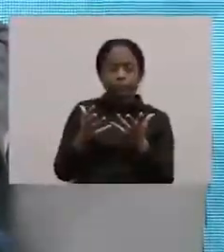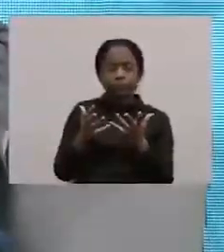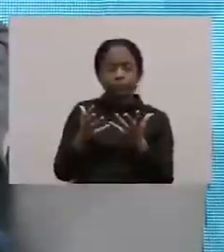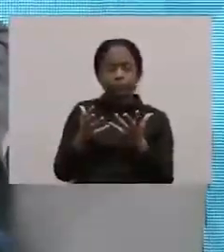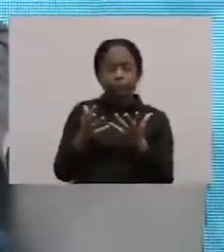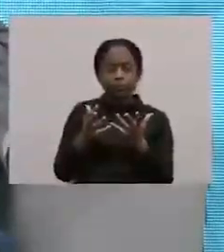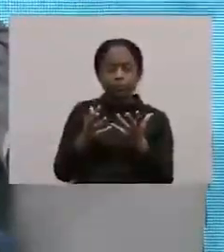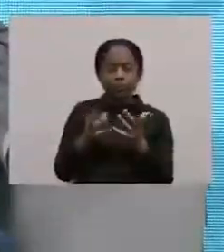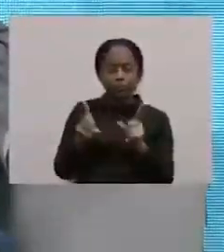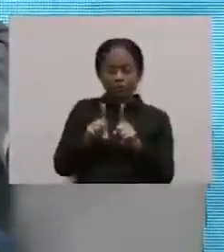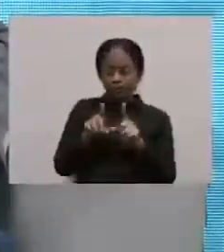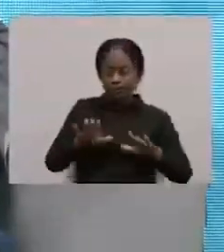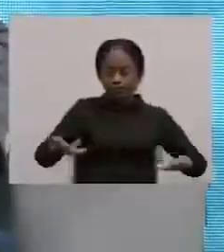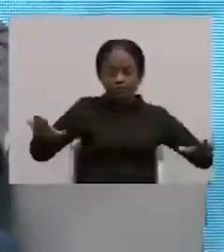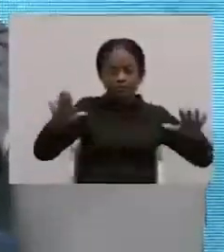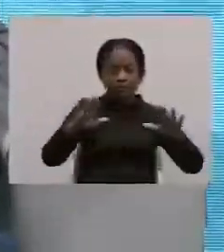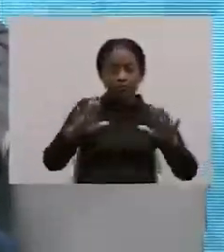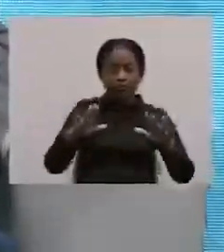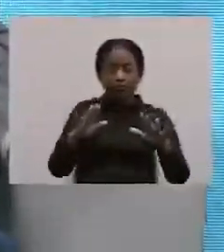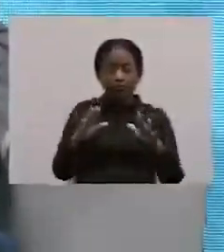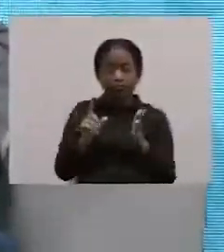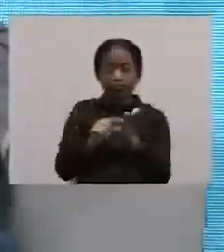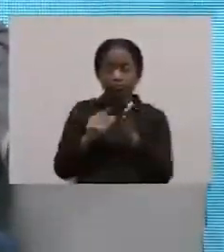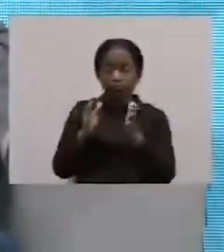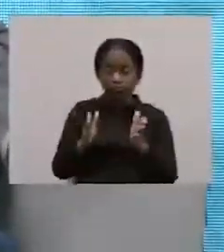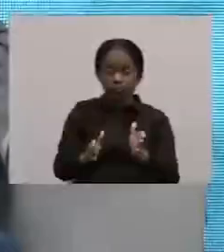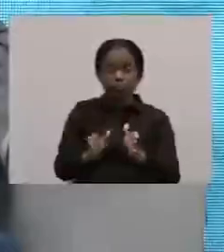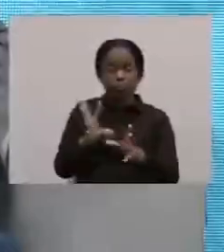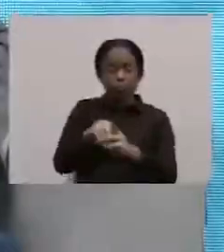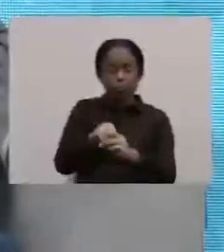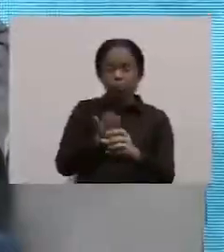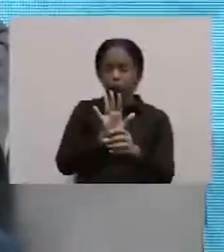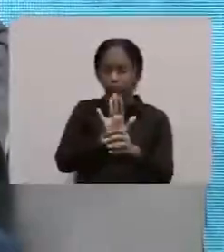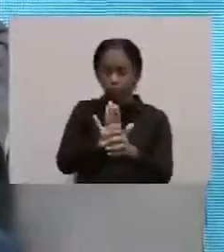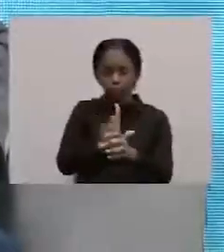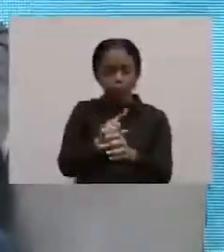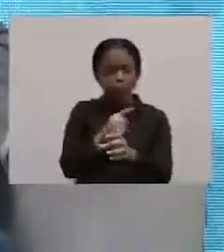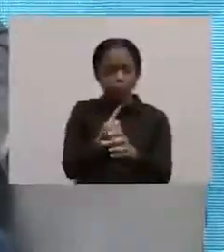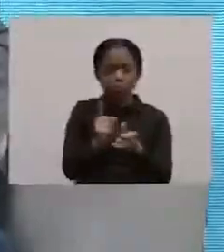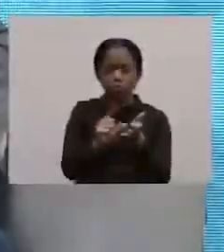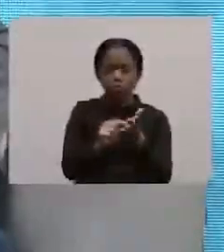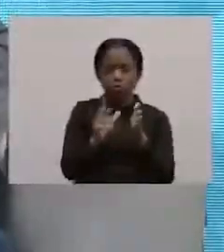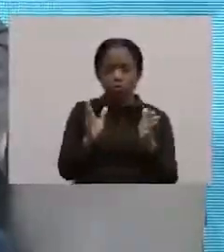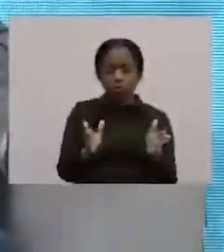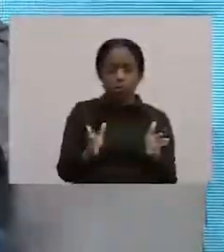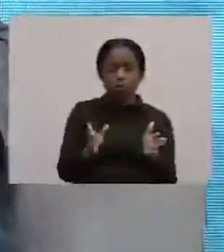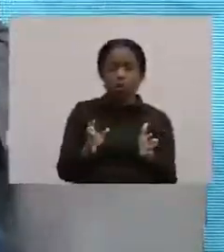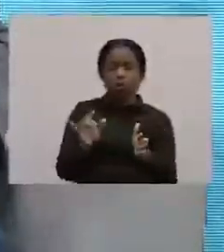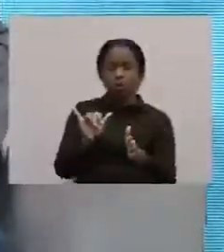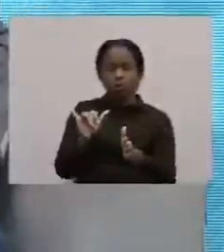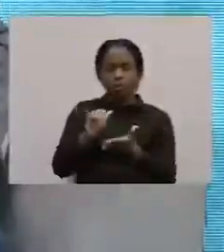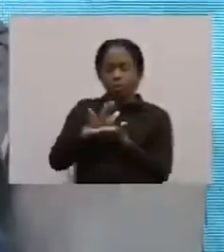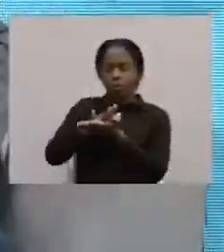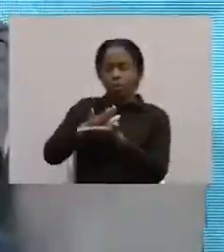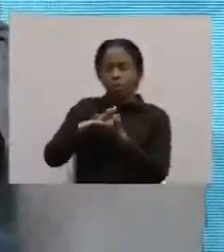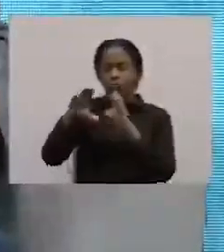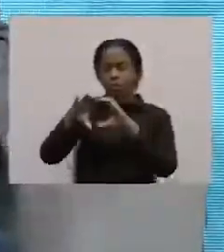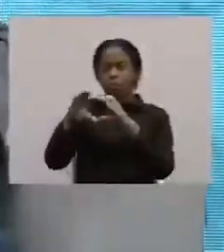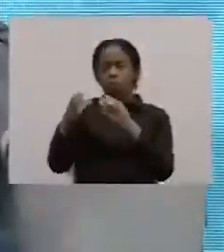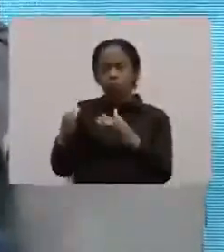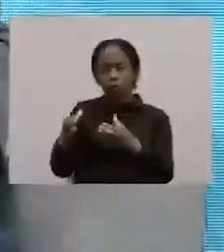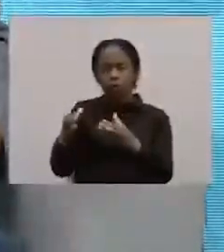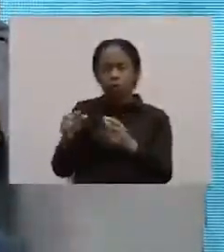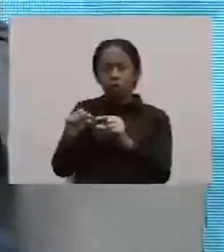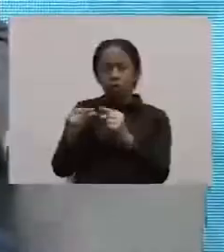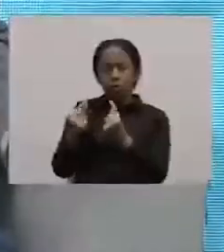Los espacios para periodistas son ocupados por periodistas y el Colegio Dominicano de Periodistas, yo como periodista,